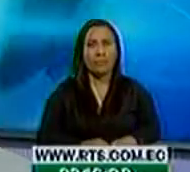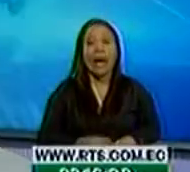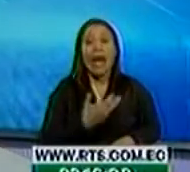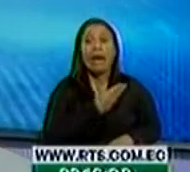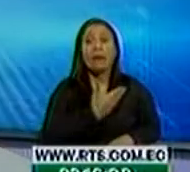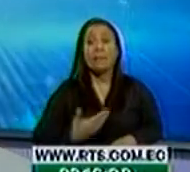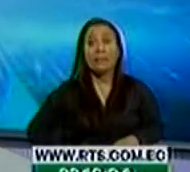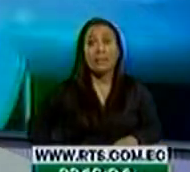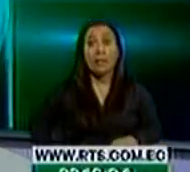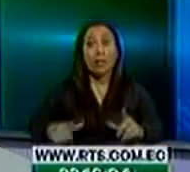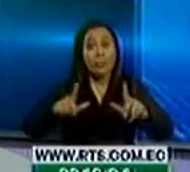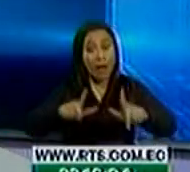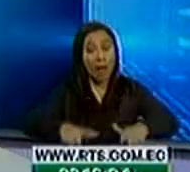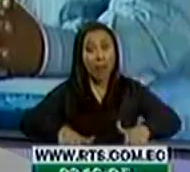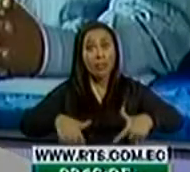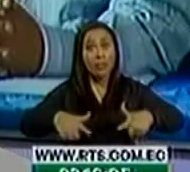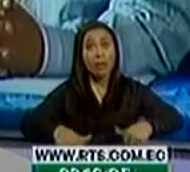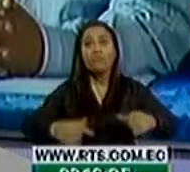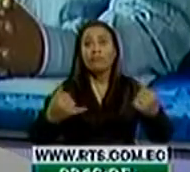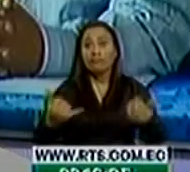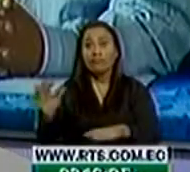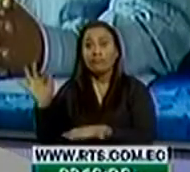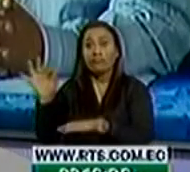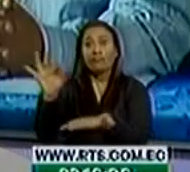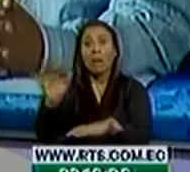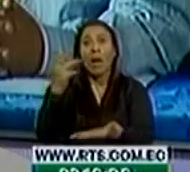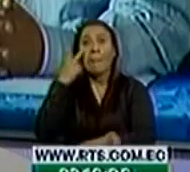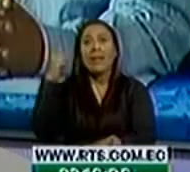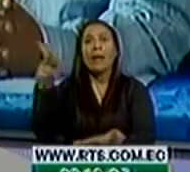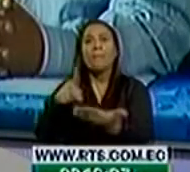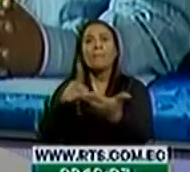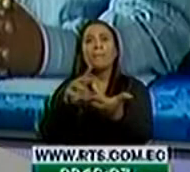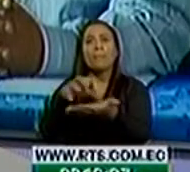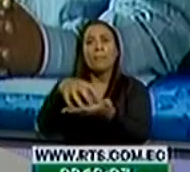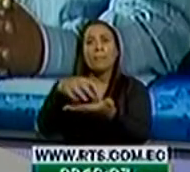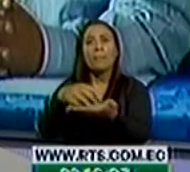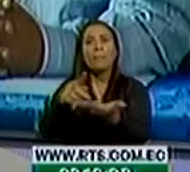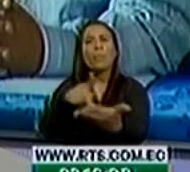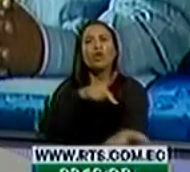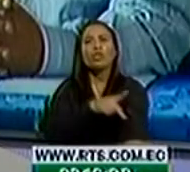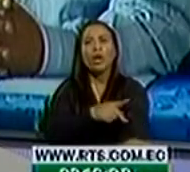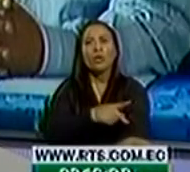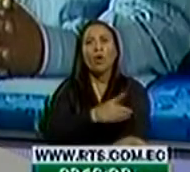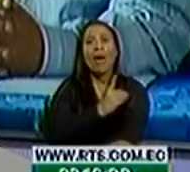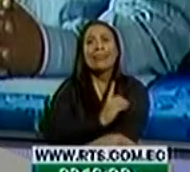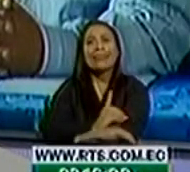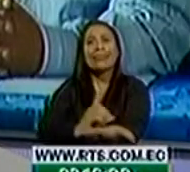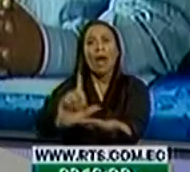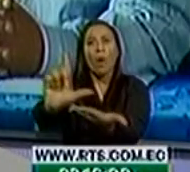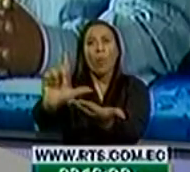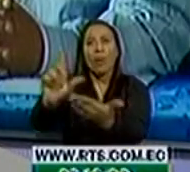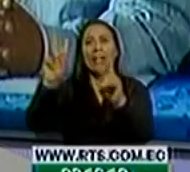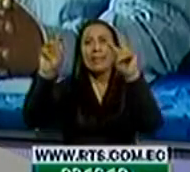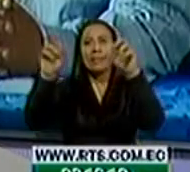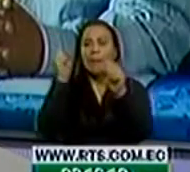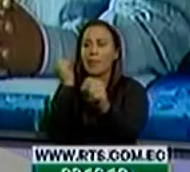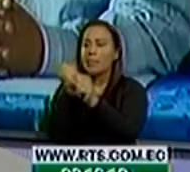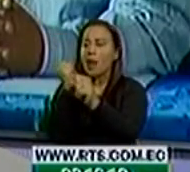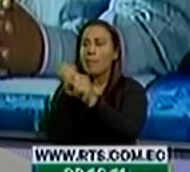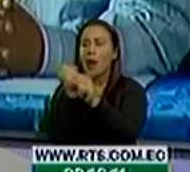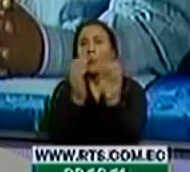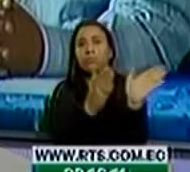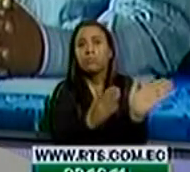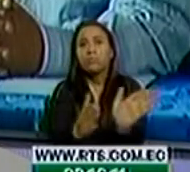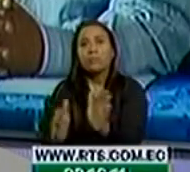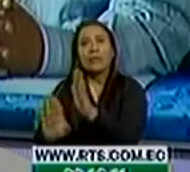El presidente Lenín Moreno presentó en el Cantón Daule el programa Construimos Empleo y Prosperidad. Se prevé